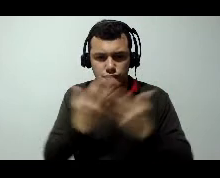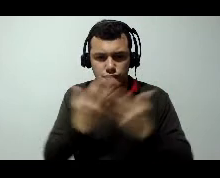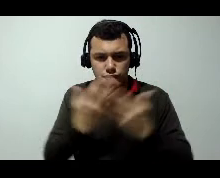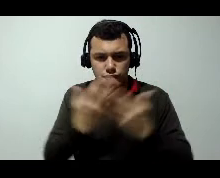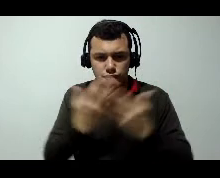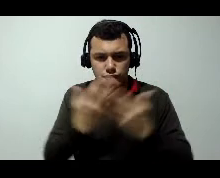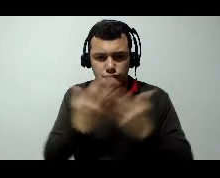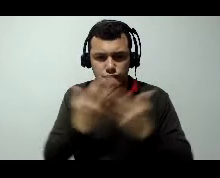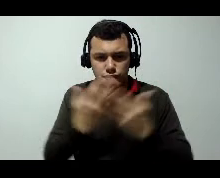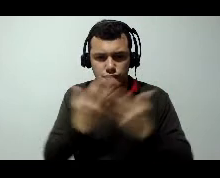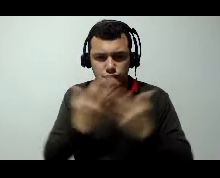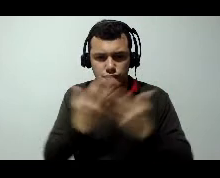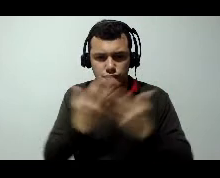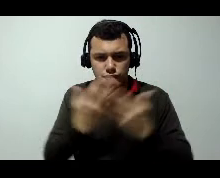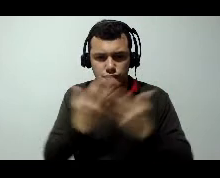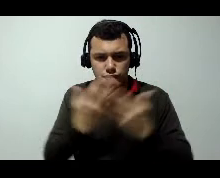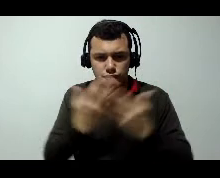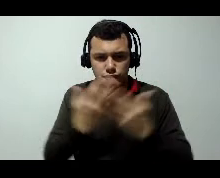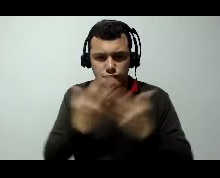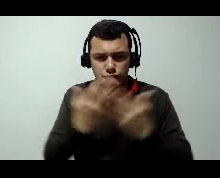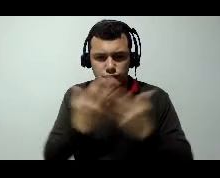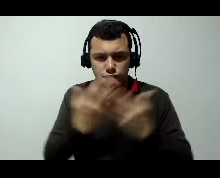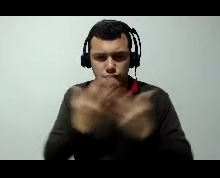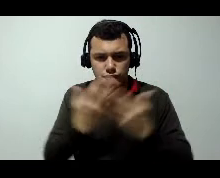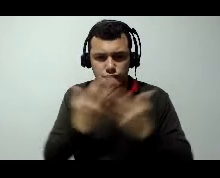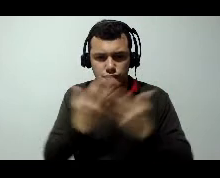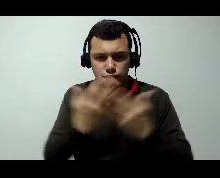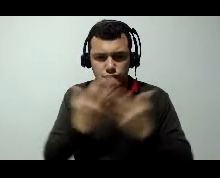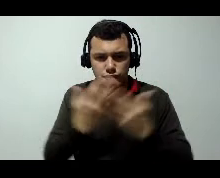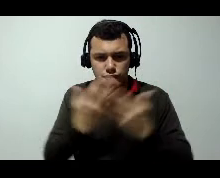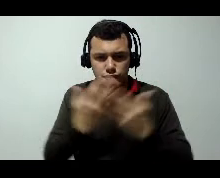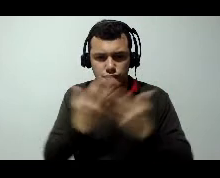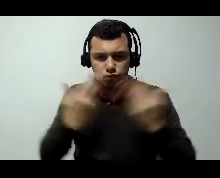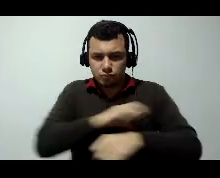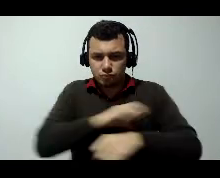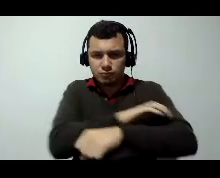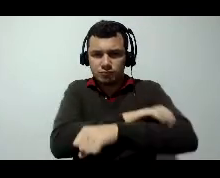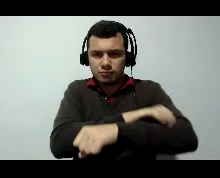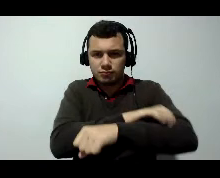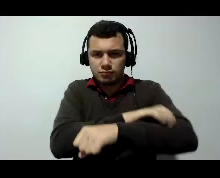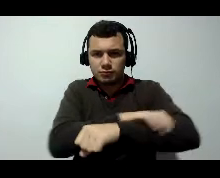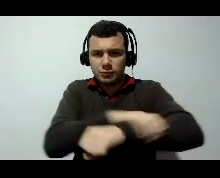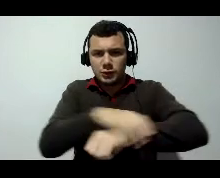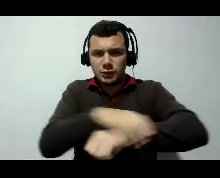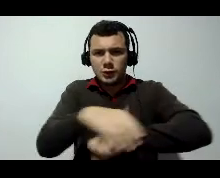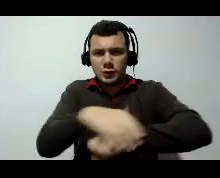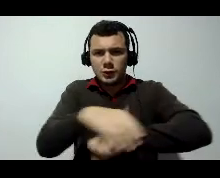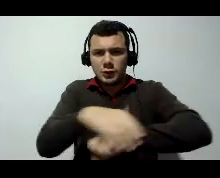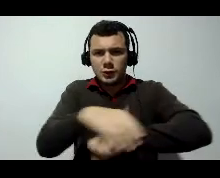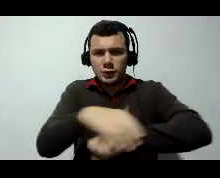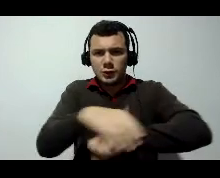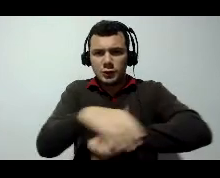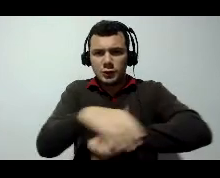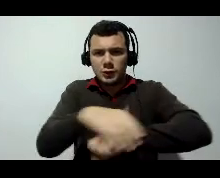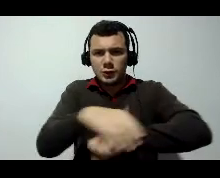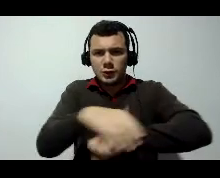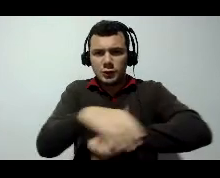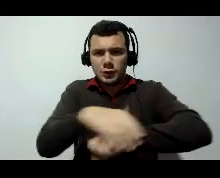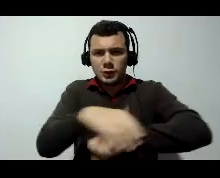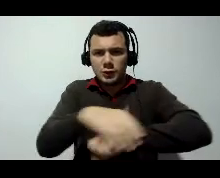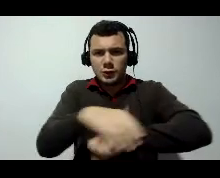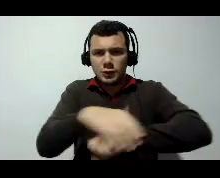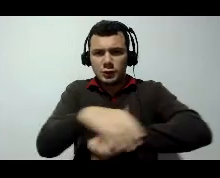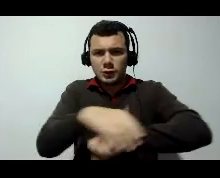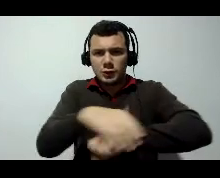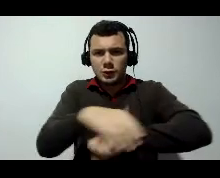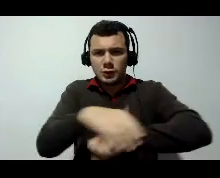libre demanda, qué pasa si un fin de semana están de turno y se acaba el almacenamiento de esos elementos de protección personal. Y ahí es donde